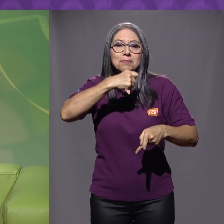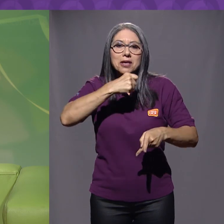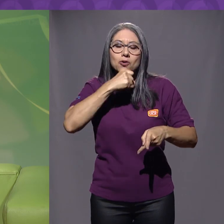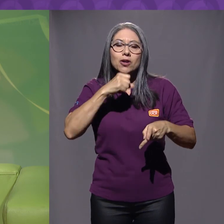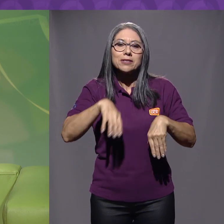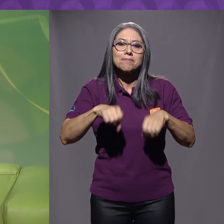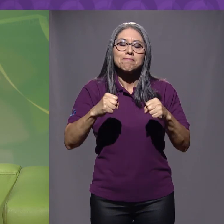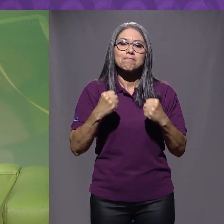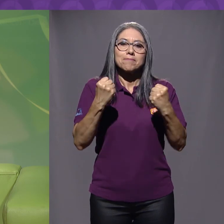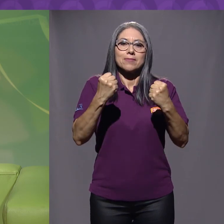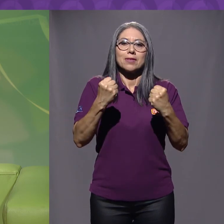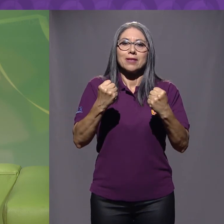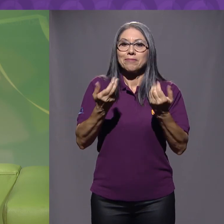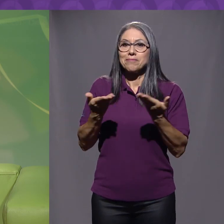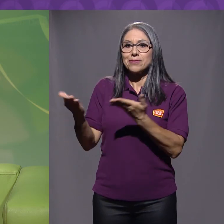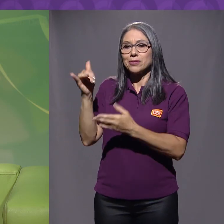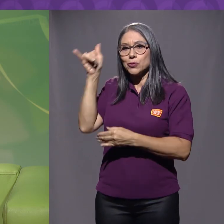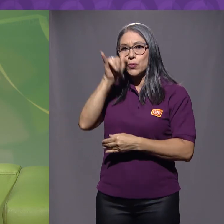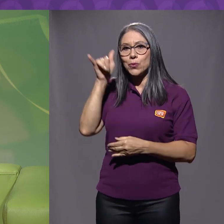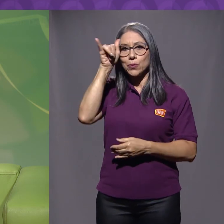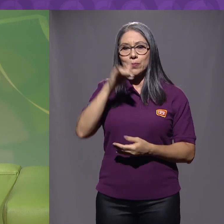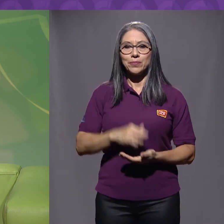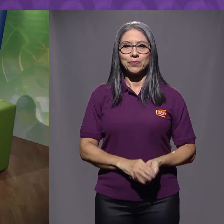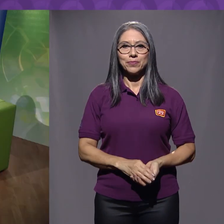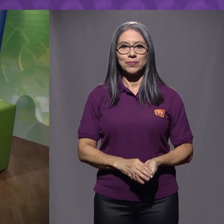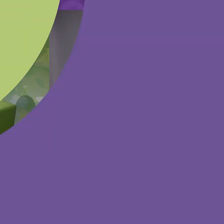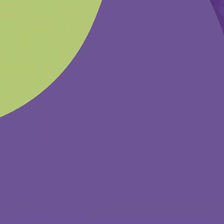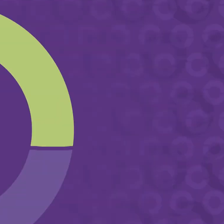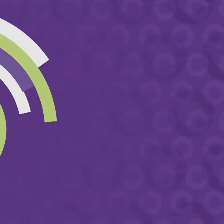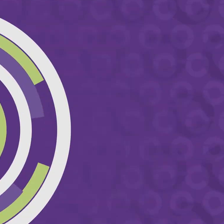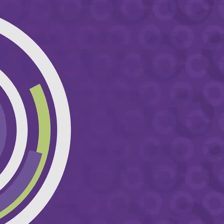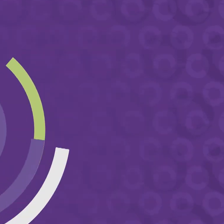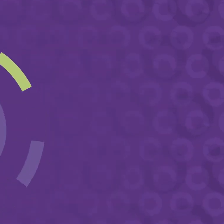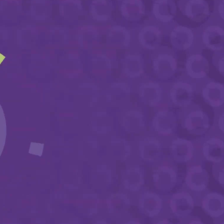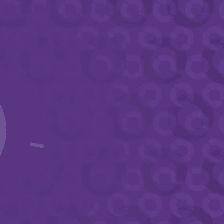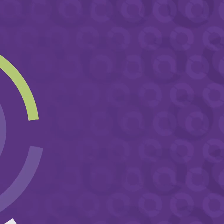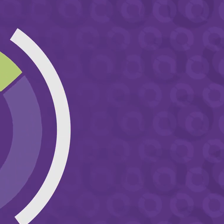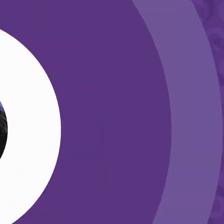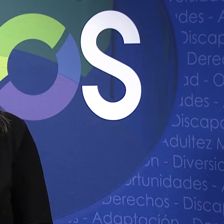adultas mayores. Le doy el pase a mi compañera Yuri Muñoz.